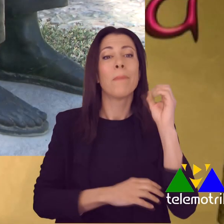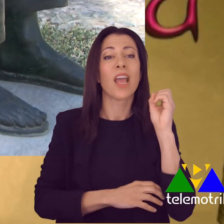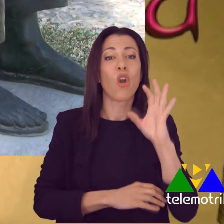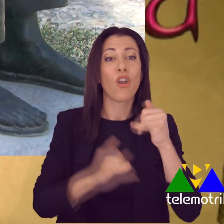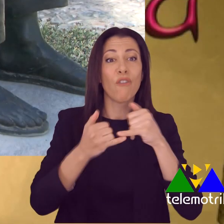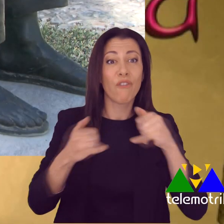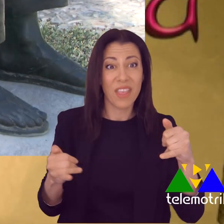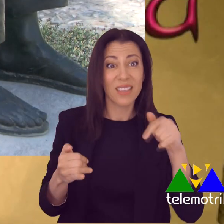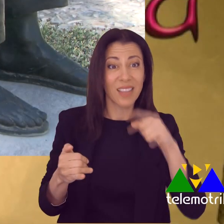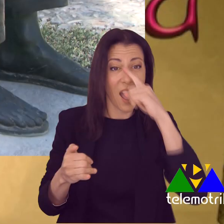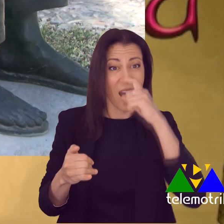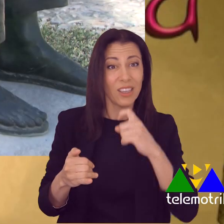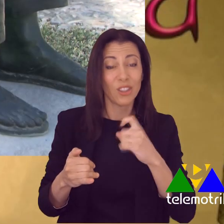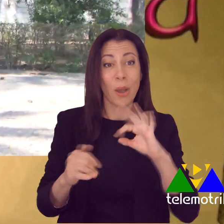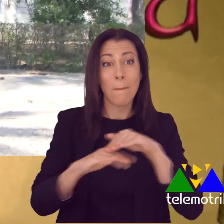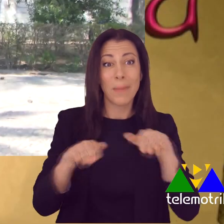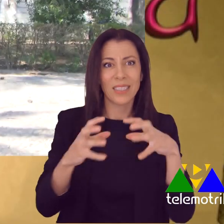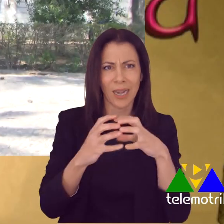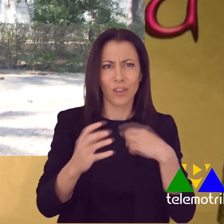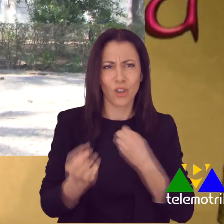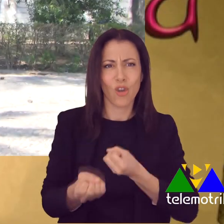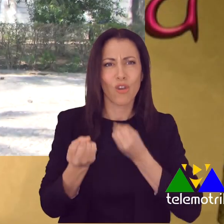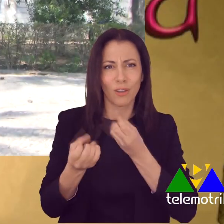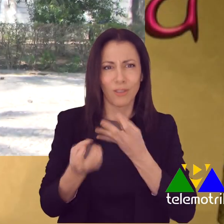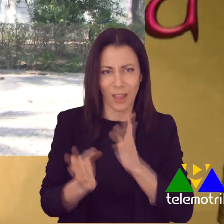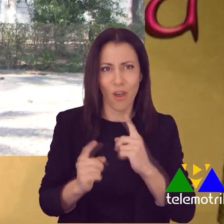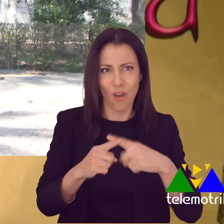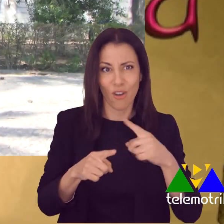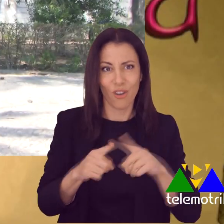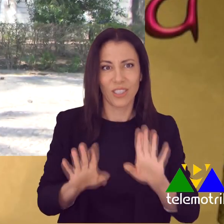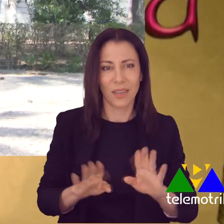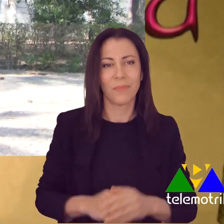la fiesta este año de Playa Granada.